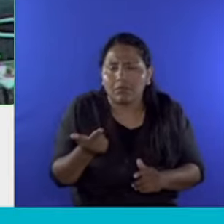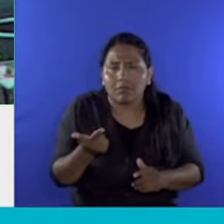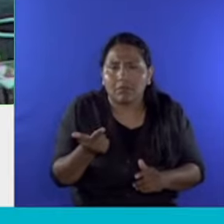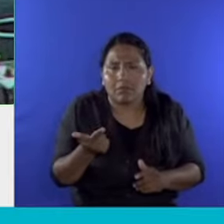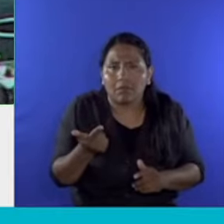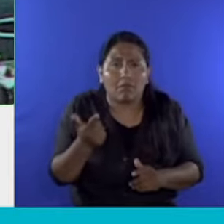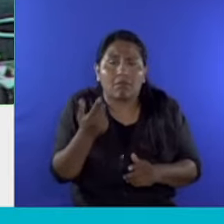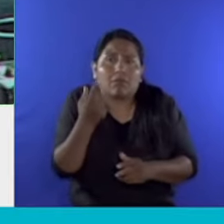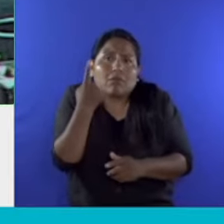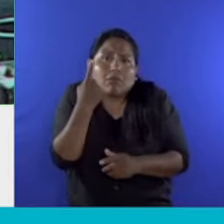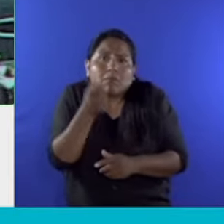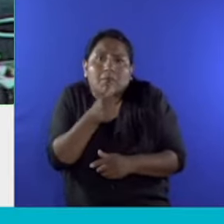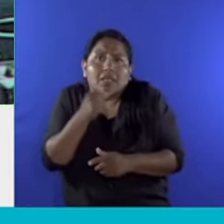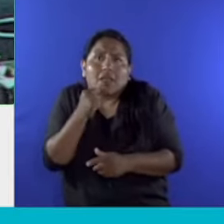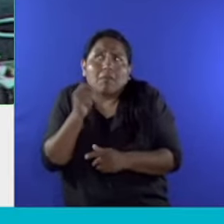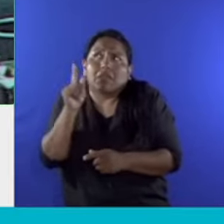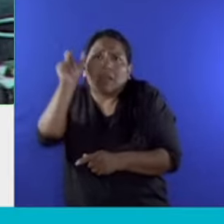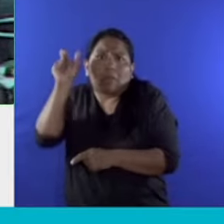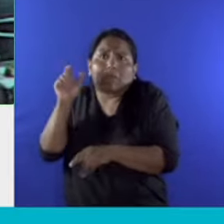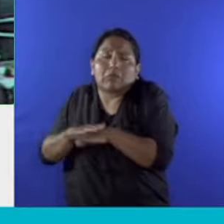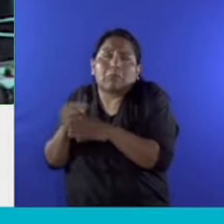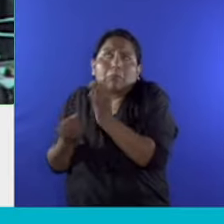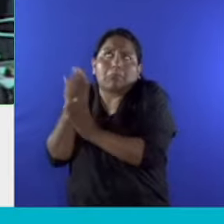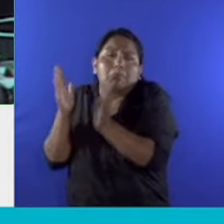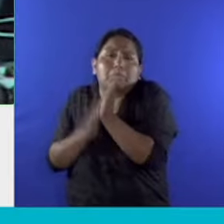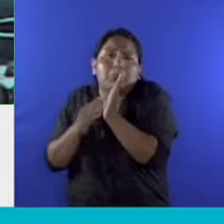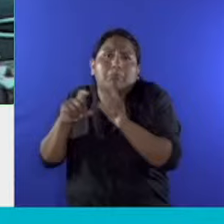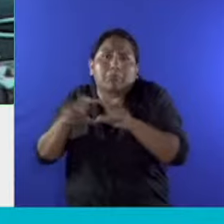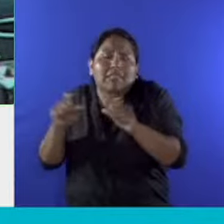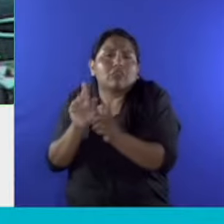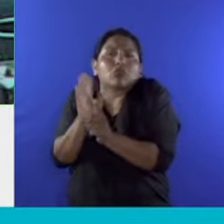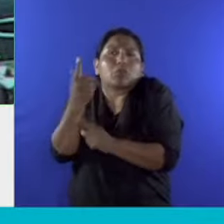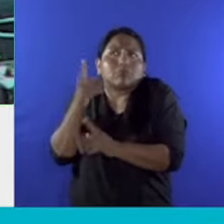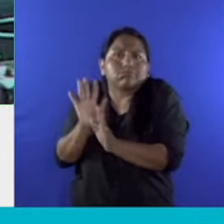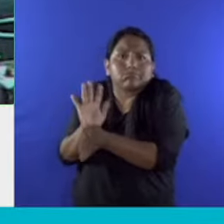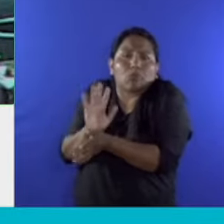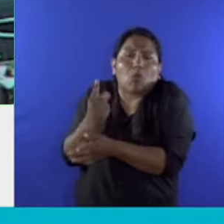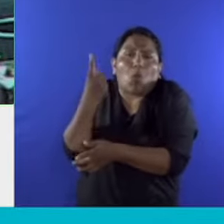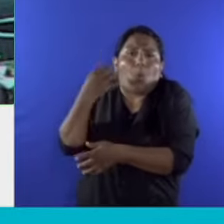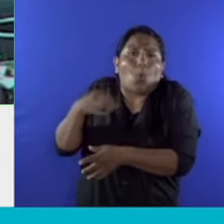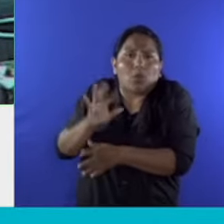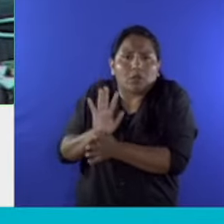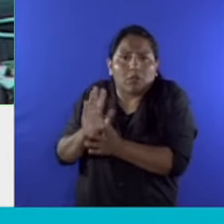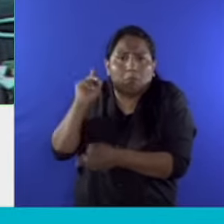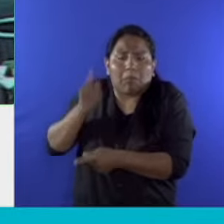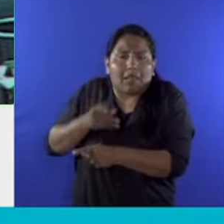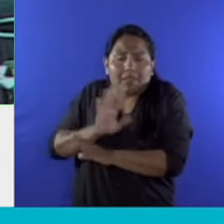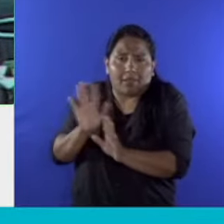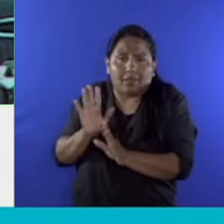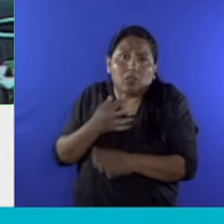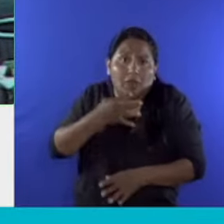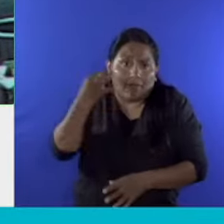Los medicamentos tienen la patente del que la patentó y ya en sí es un monopolio. Y esta es una verdad dura y pura, no la escuché.